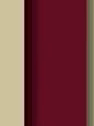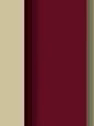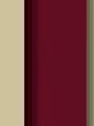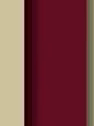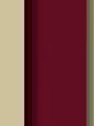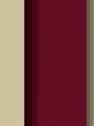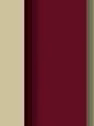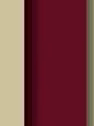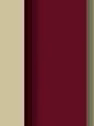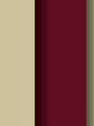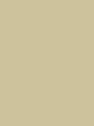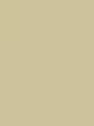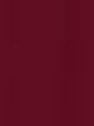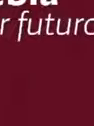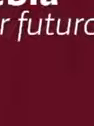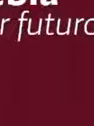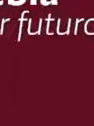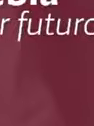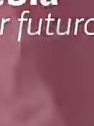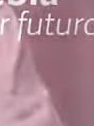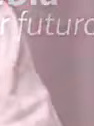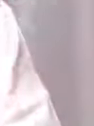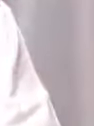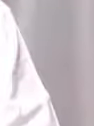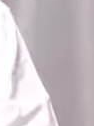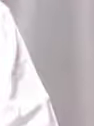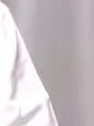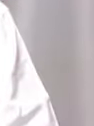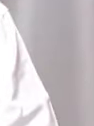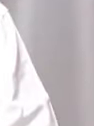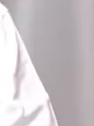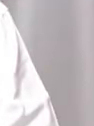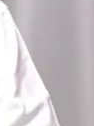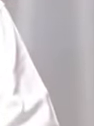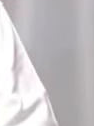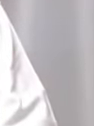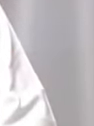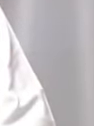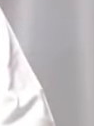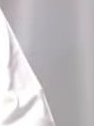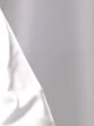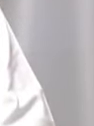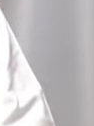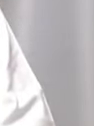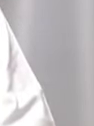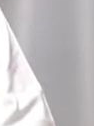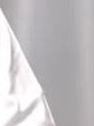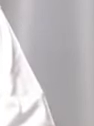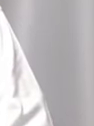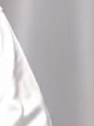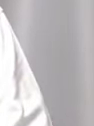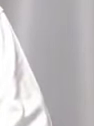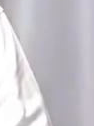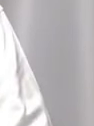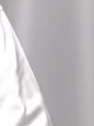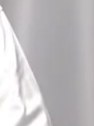Uno. Gobernador, buenos días, iniciamos. Buenos días, poblanas, poblanos. Bueno, pues es viernes.